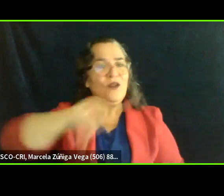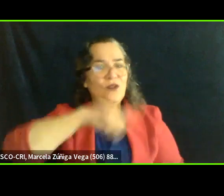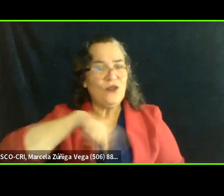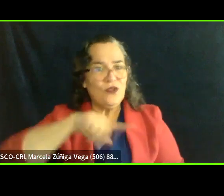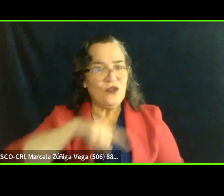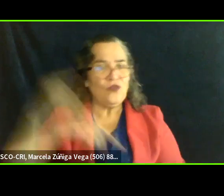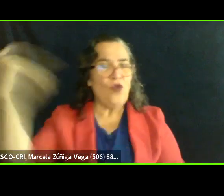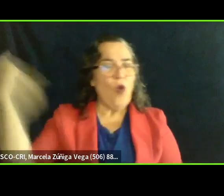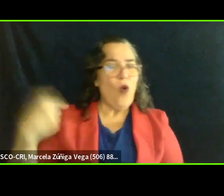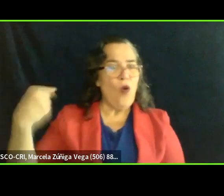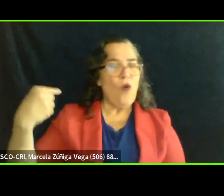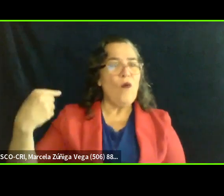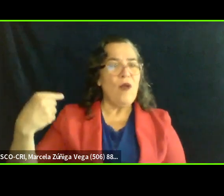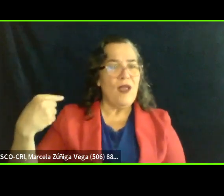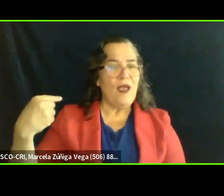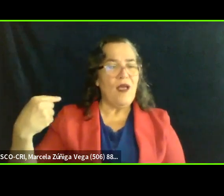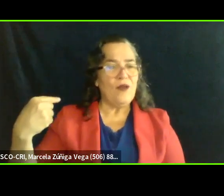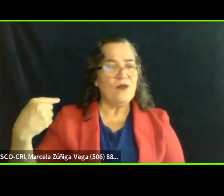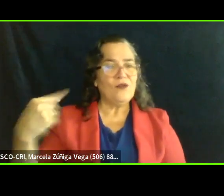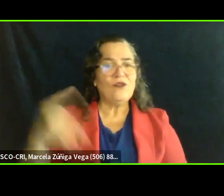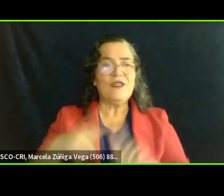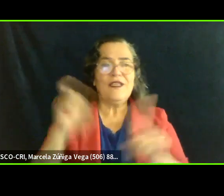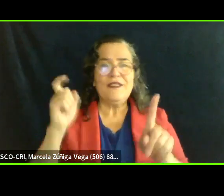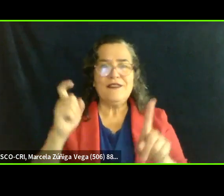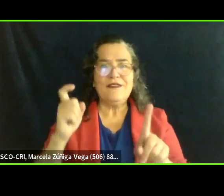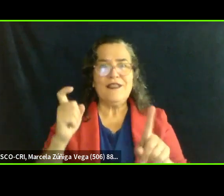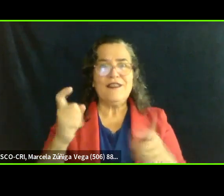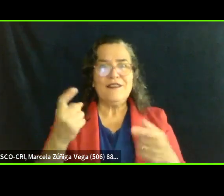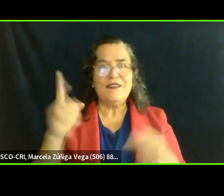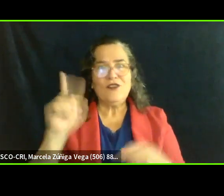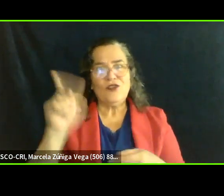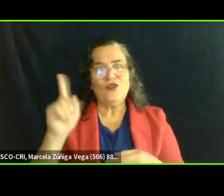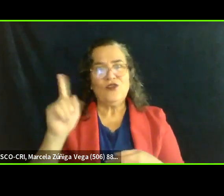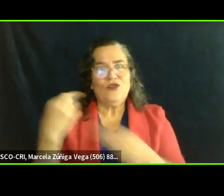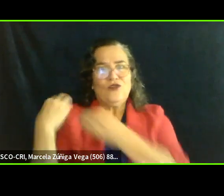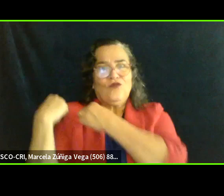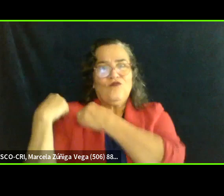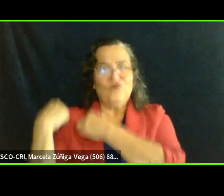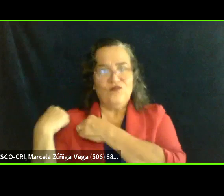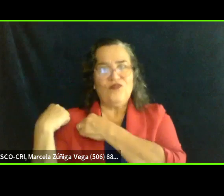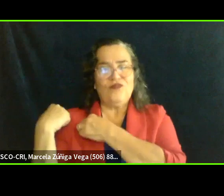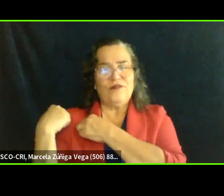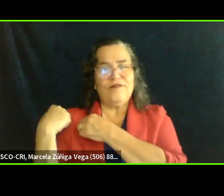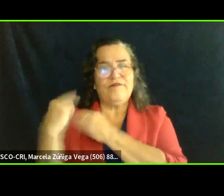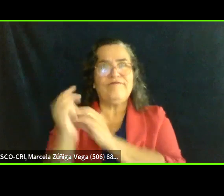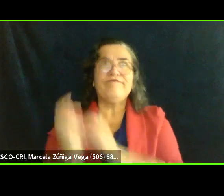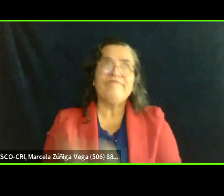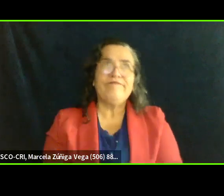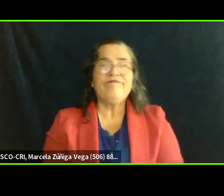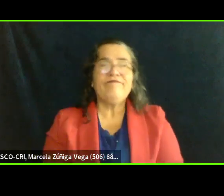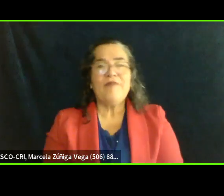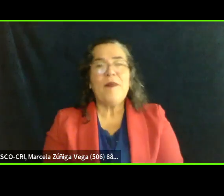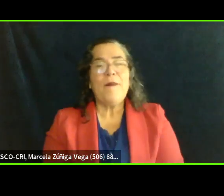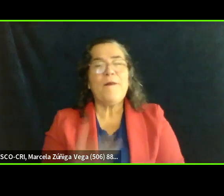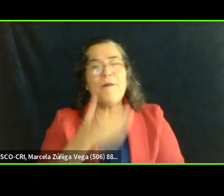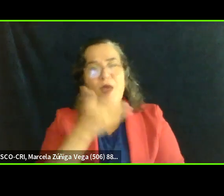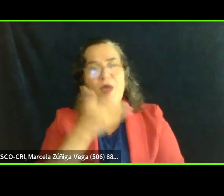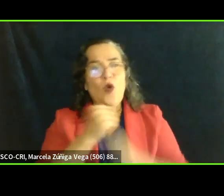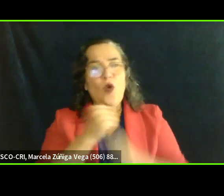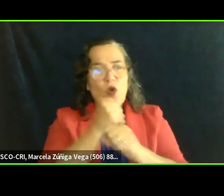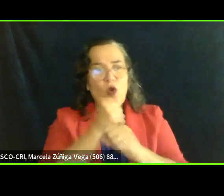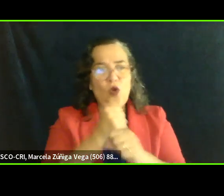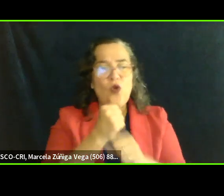obligación desde la trinchera donde nos corresponda, pues hacer cada vez mejor la tarea de forma